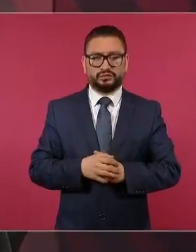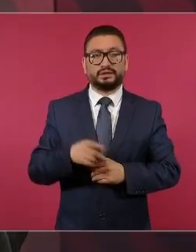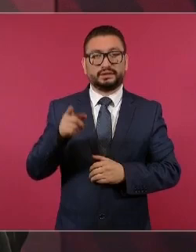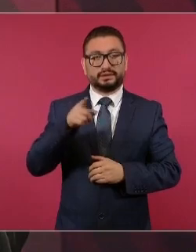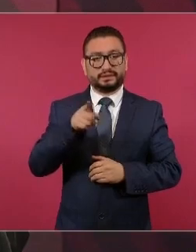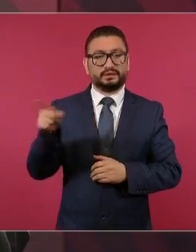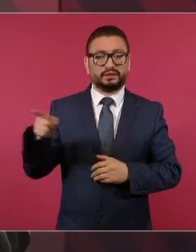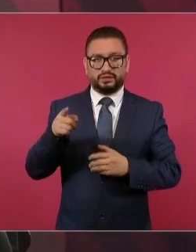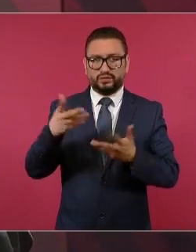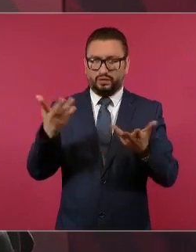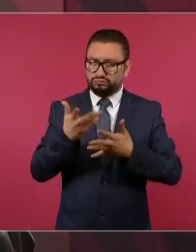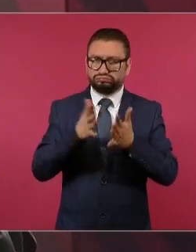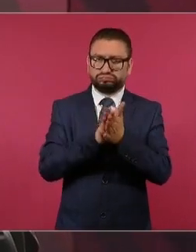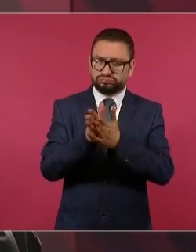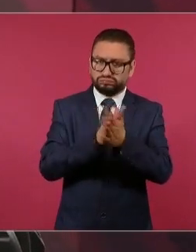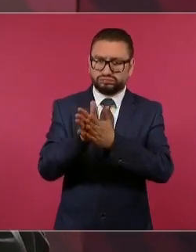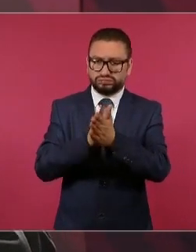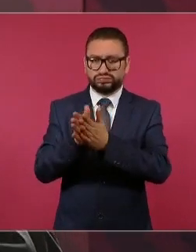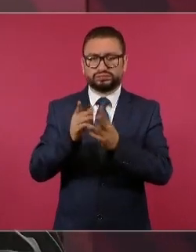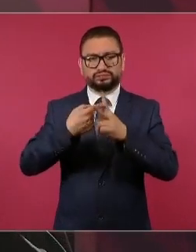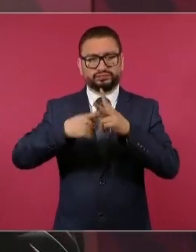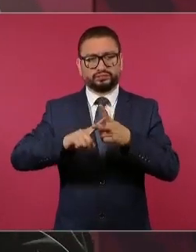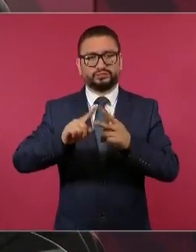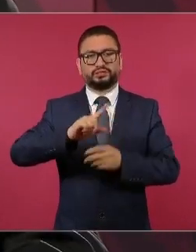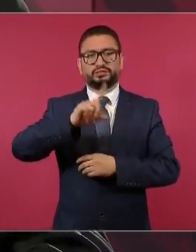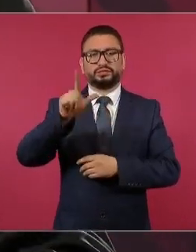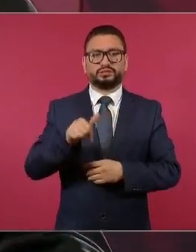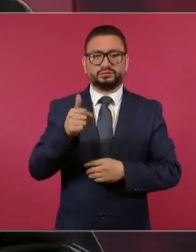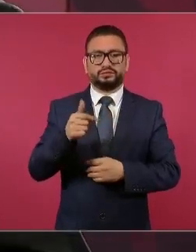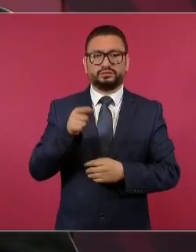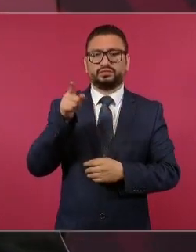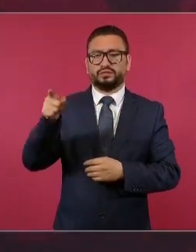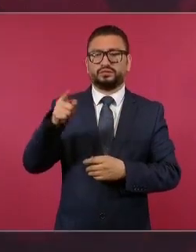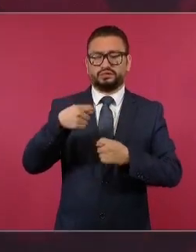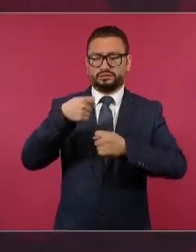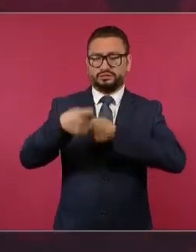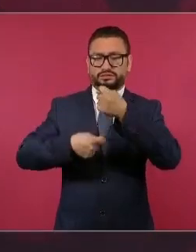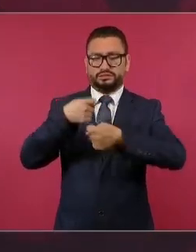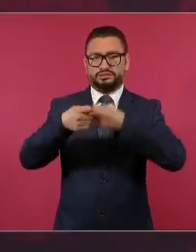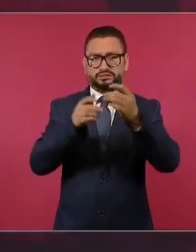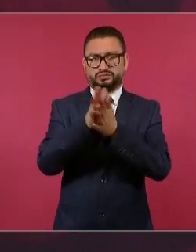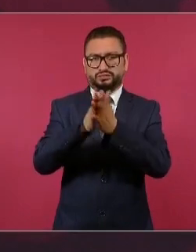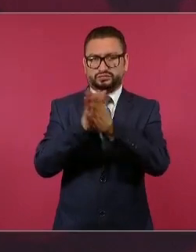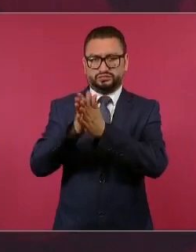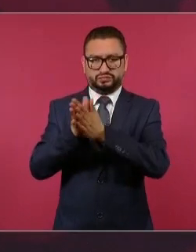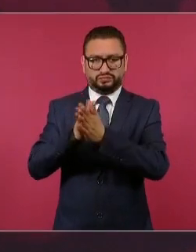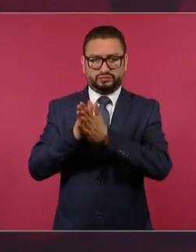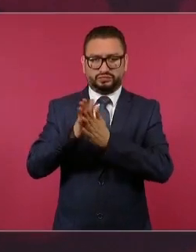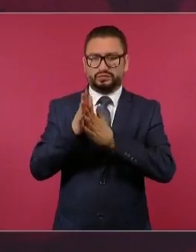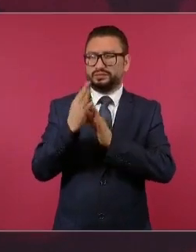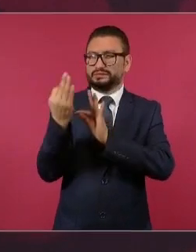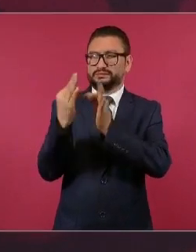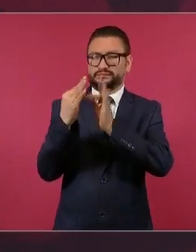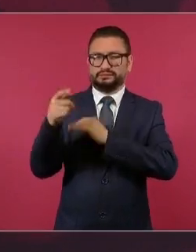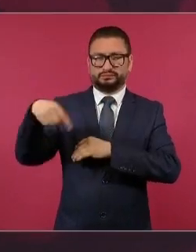empezaron a hacer chocolate y pusieron una tienda de chocolates que está por aquí